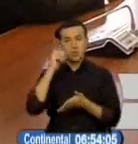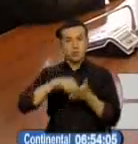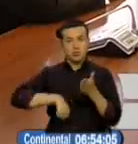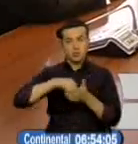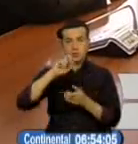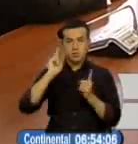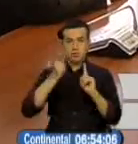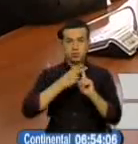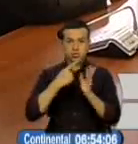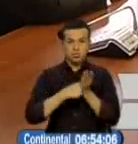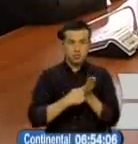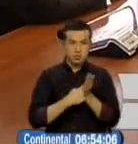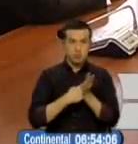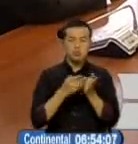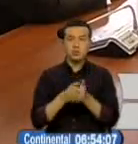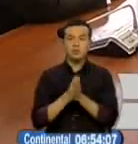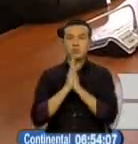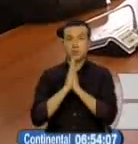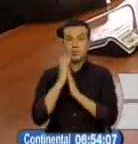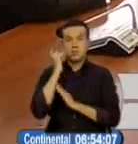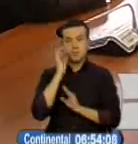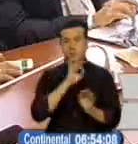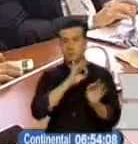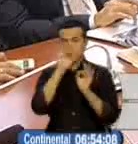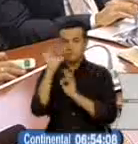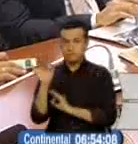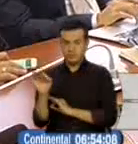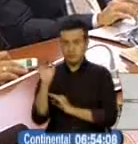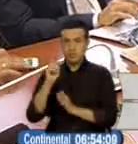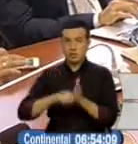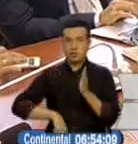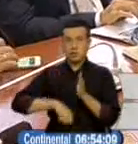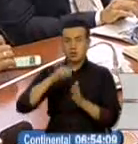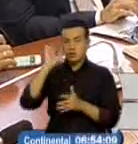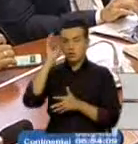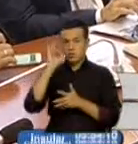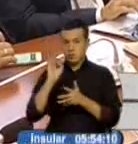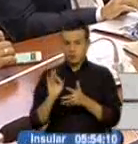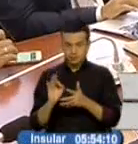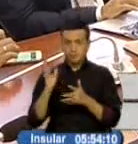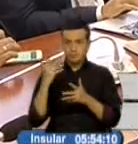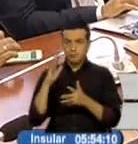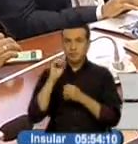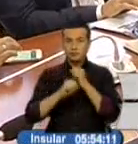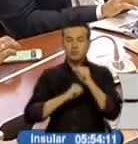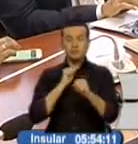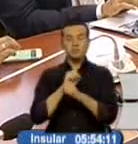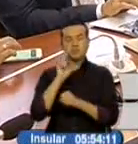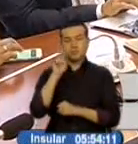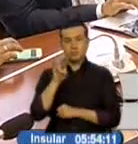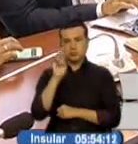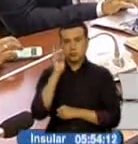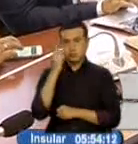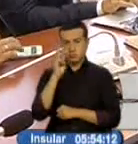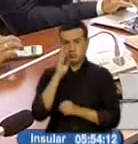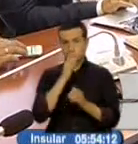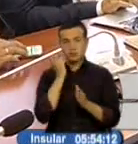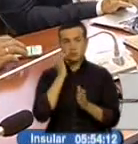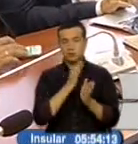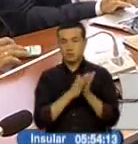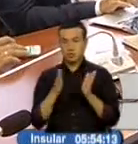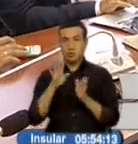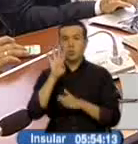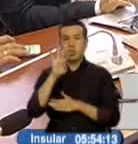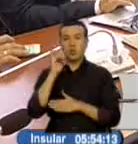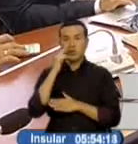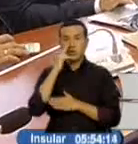segundo debate sobre el cual se solicitaría una prórroga. La aprobación presupuestaria consolidada del año 2016, cuyo plazo es el 4